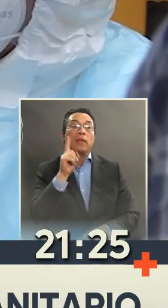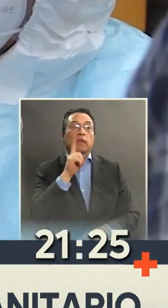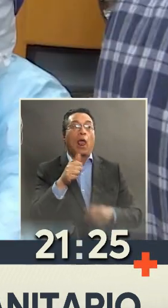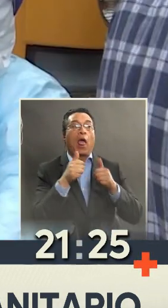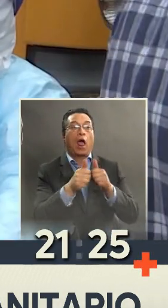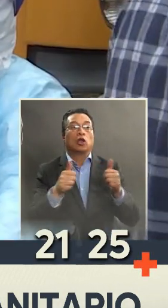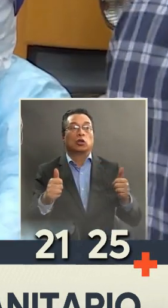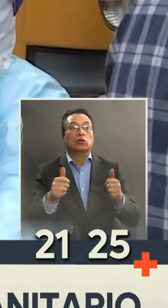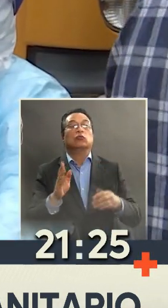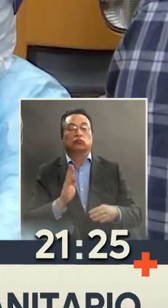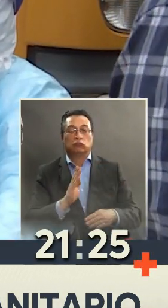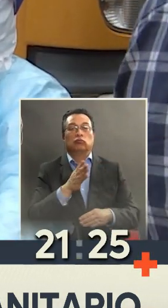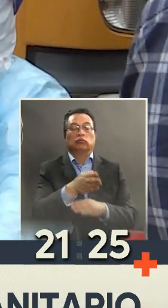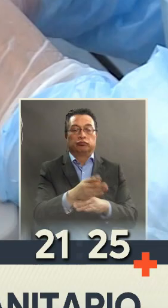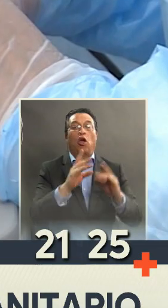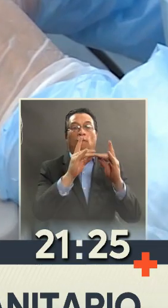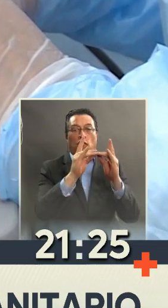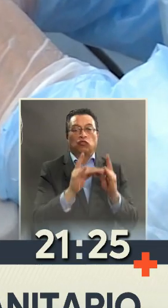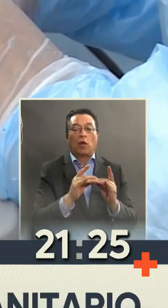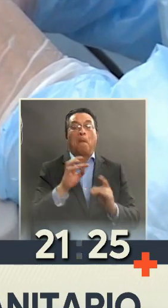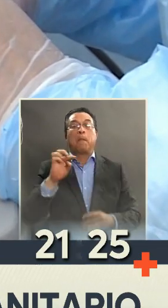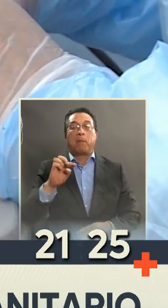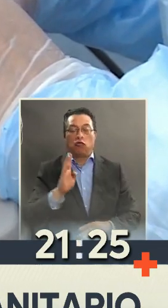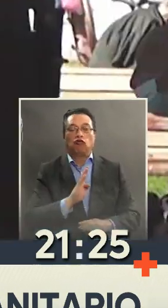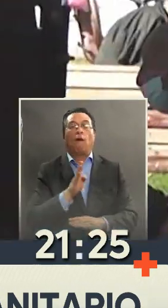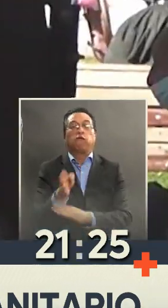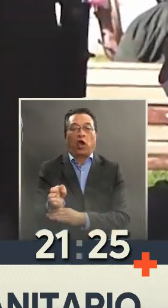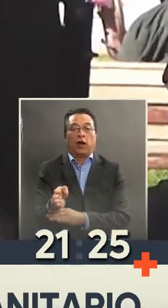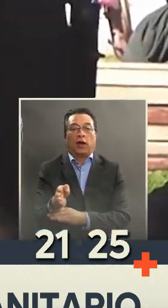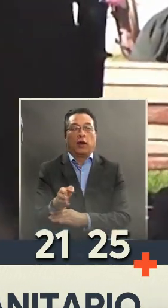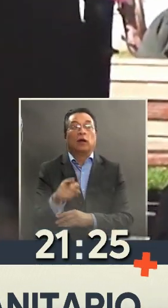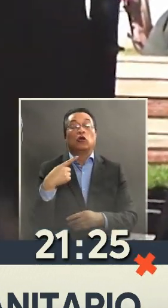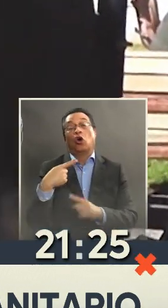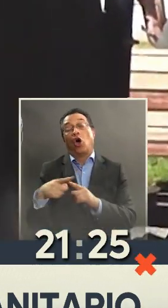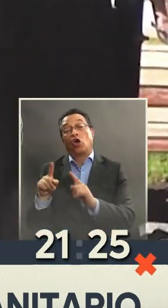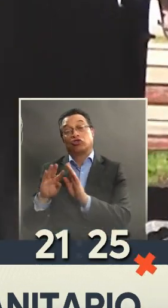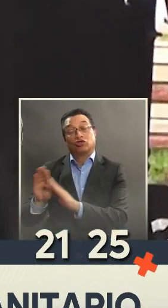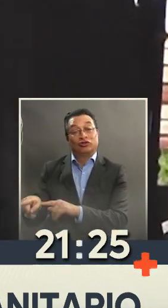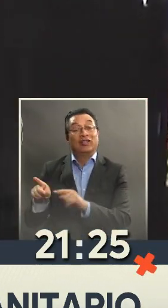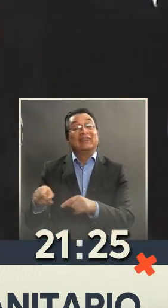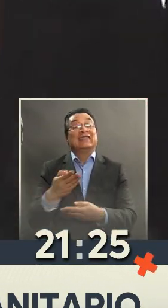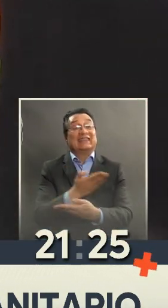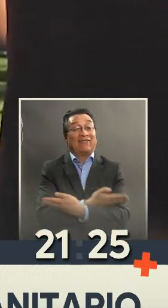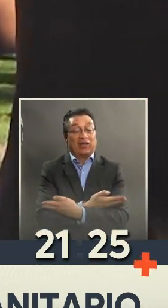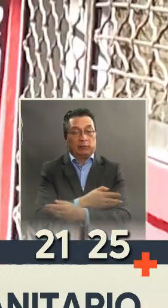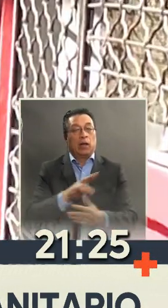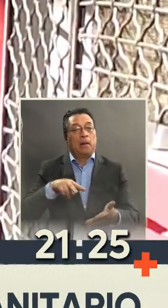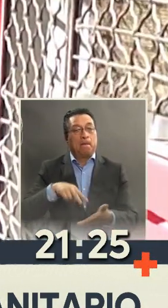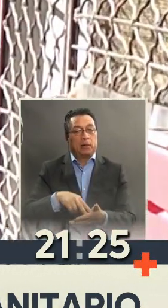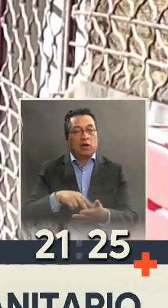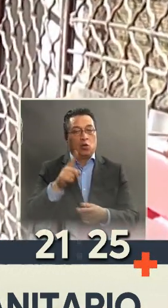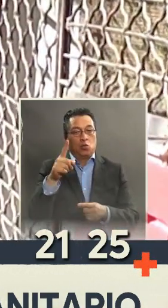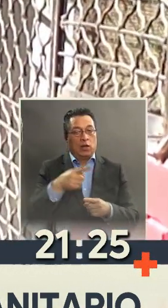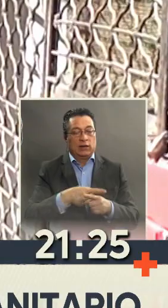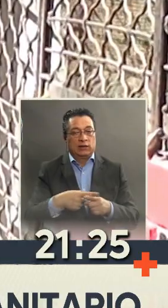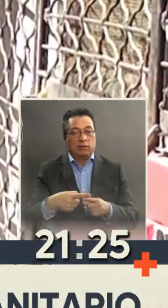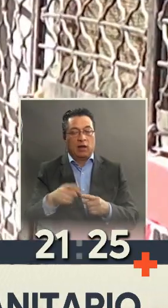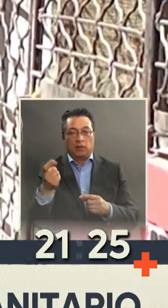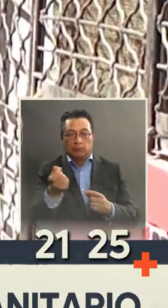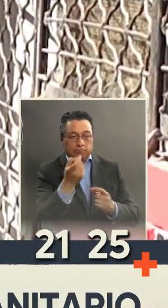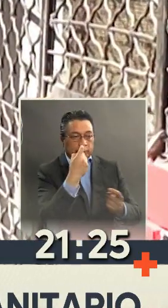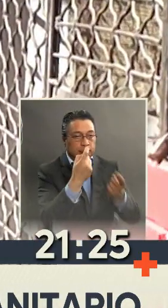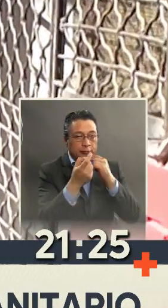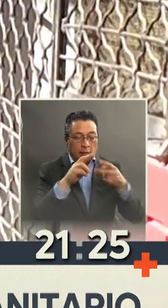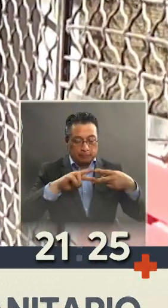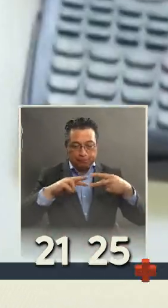haber asistido al funeral de su padre. En el caso de San Felipe, al menos una semana habrá que esperar el resultado de la secuenciación